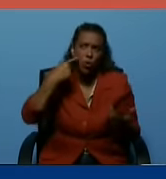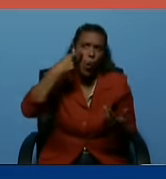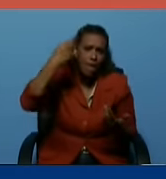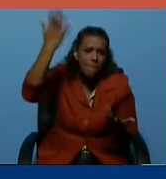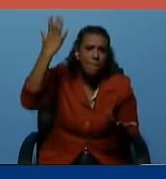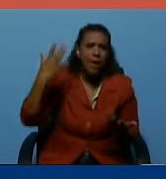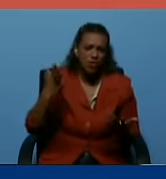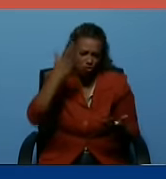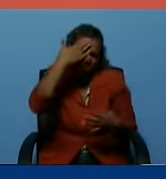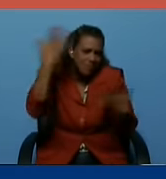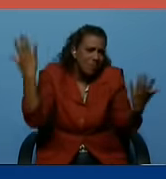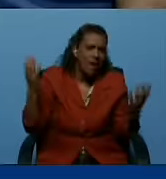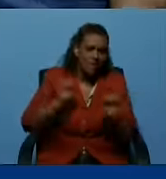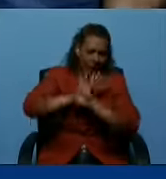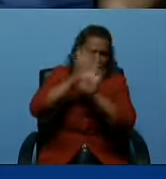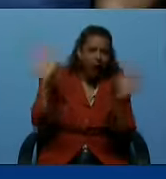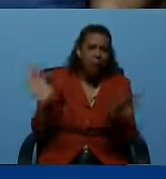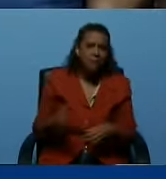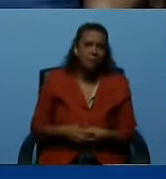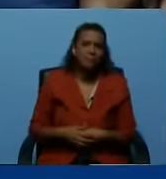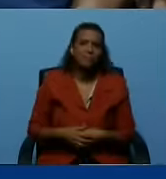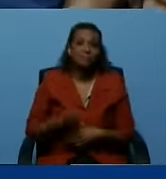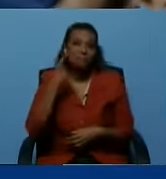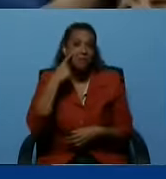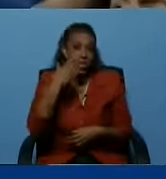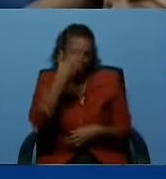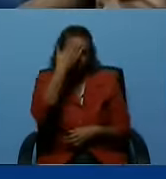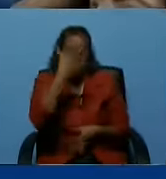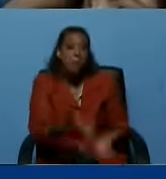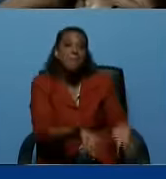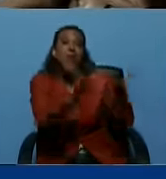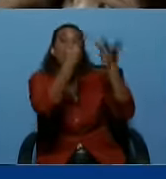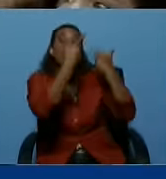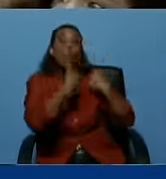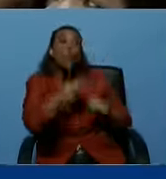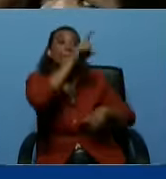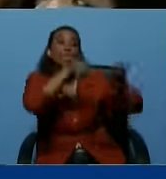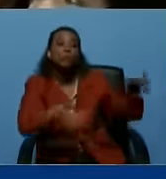yo lo sé todo. Y lo que no sé, me lo cuentan.